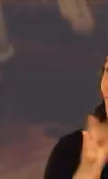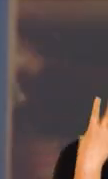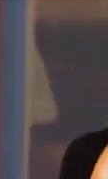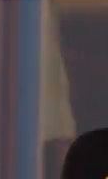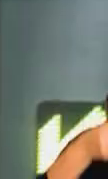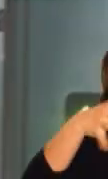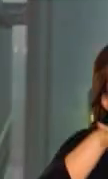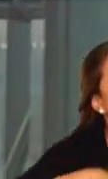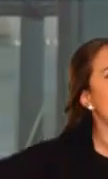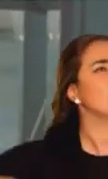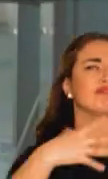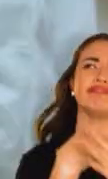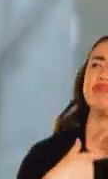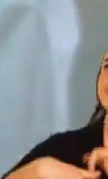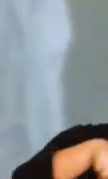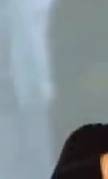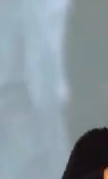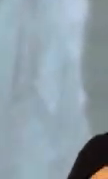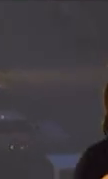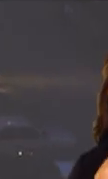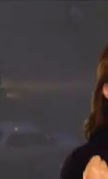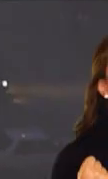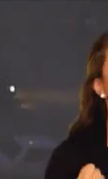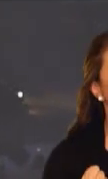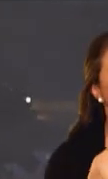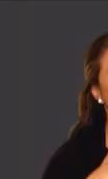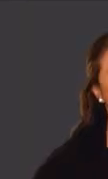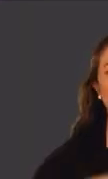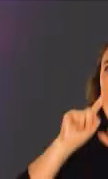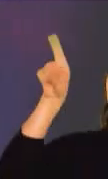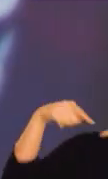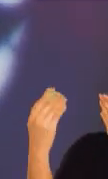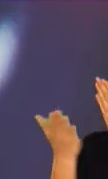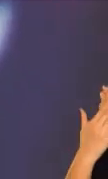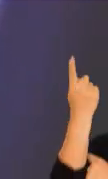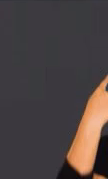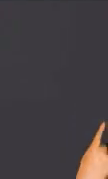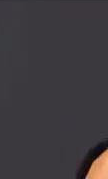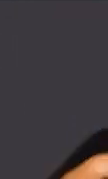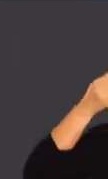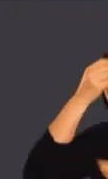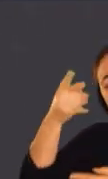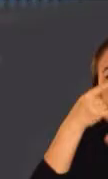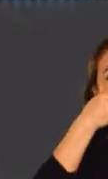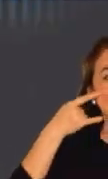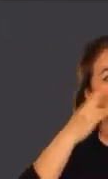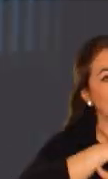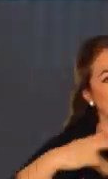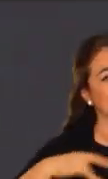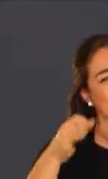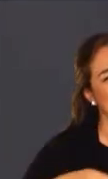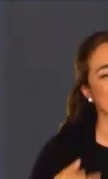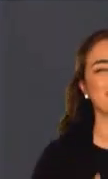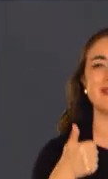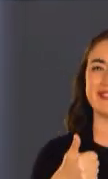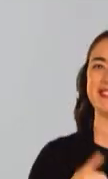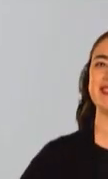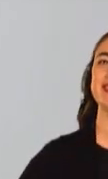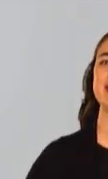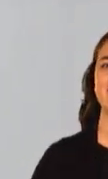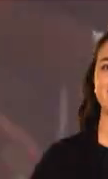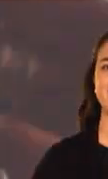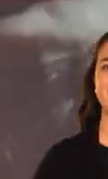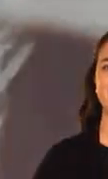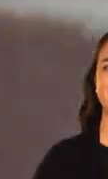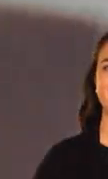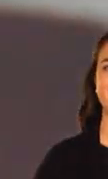anhelan los reencuentros. Pero sobre todo confían en un transporte público seguro. Bájale a la velocidad, respeta las señales de